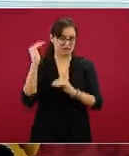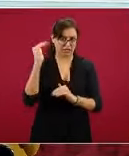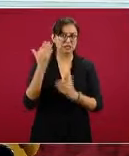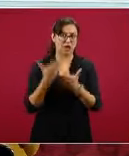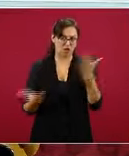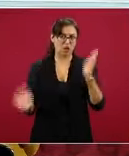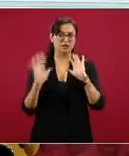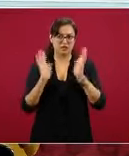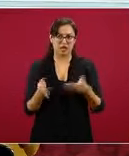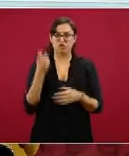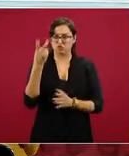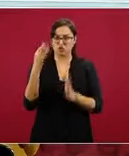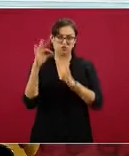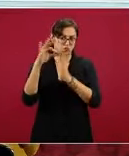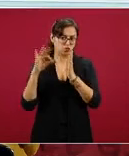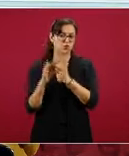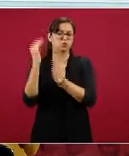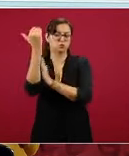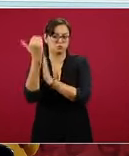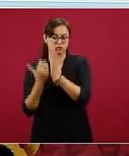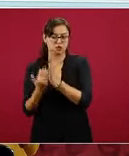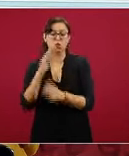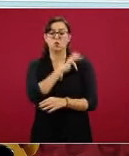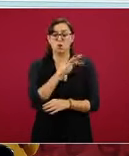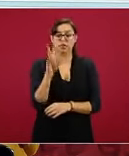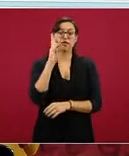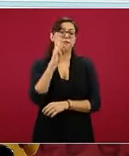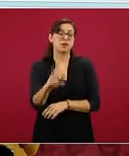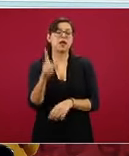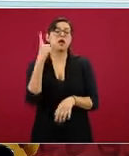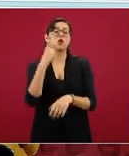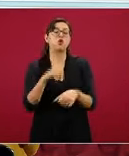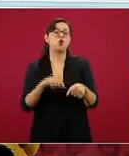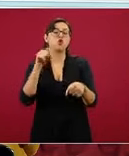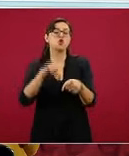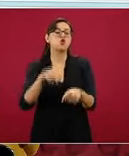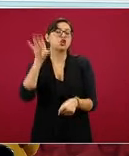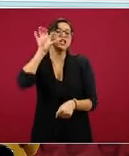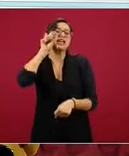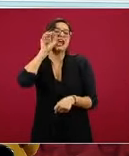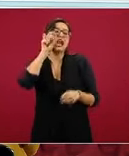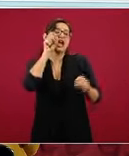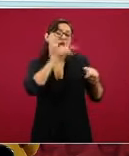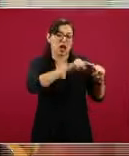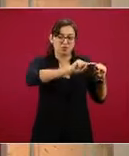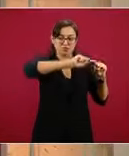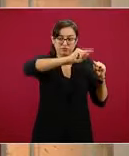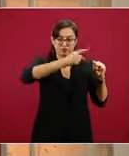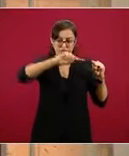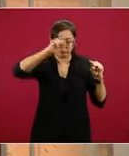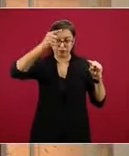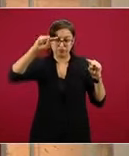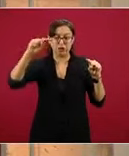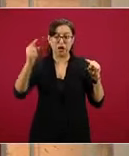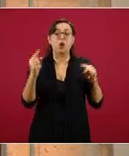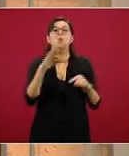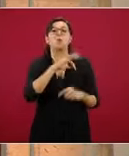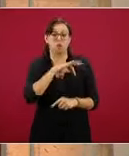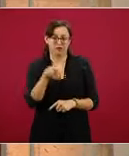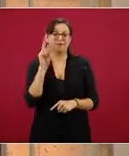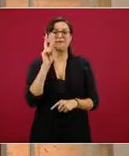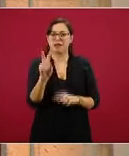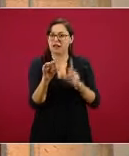en el comportamiento de la línea color naranja estas 2 semanas continuas en las que empieza a ver